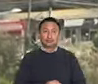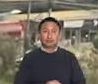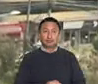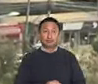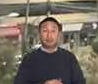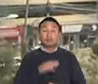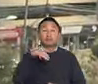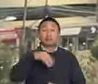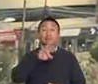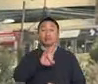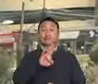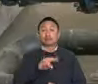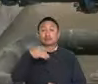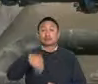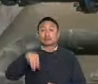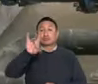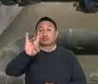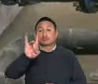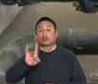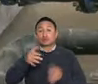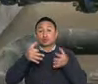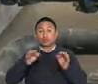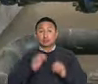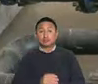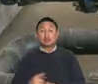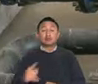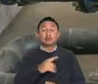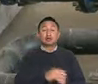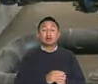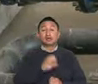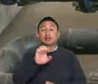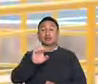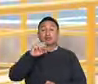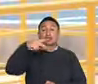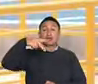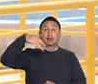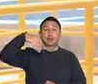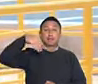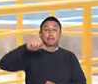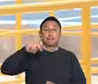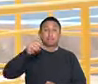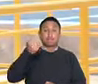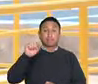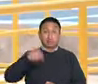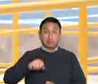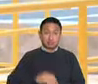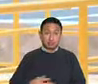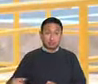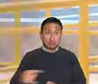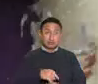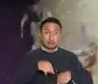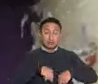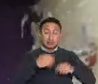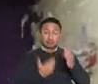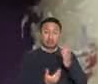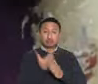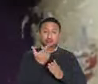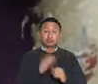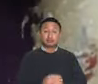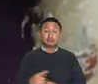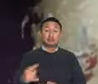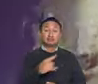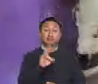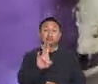Durante el martes 7 y miércoles 8 de febrero, la empresa pública metropolitana de agua potable llevará a cabo la ejecución de la